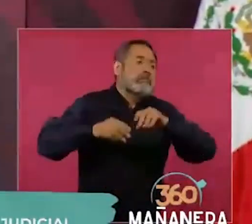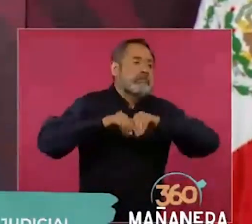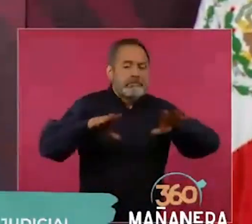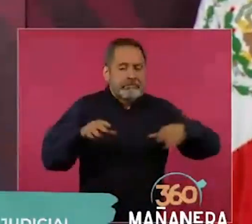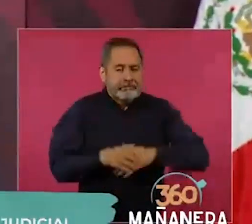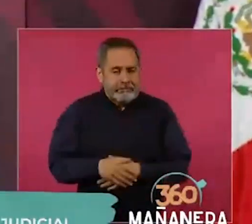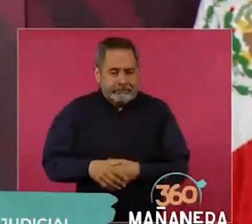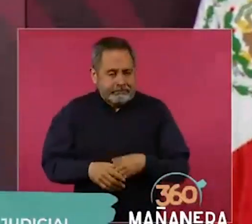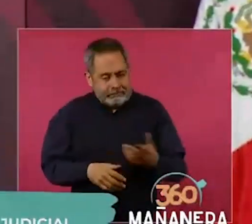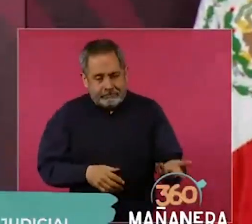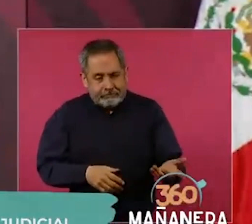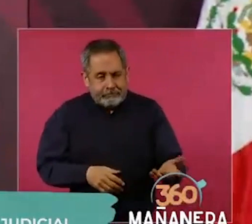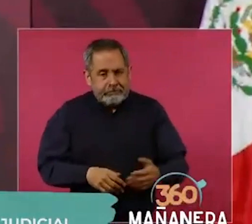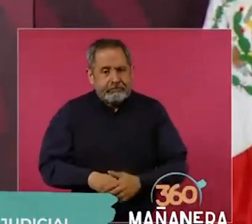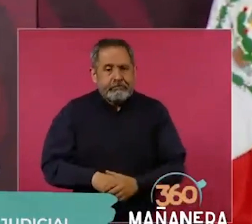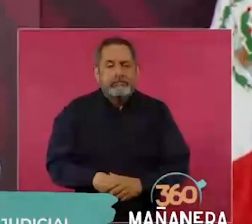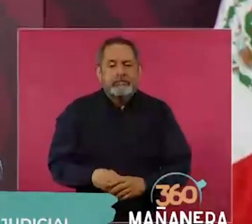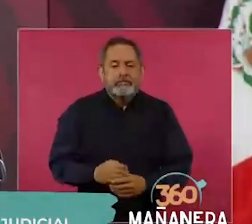Z,